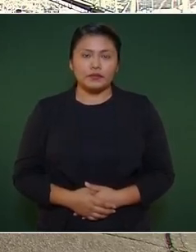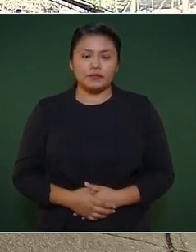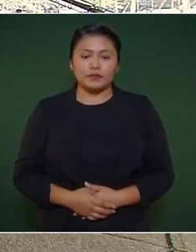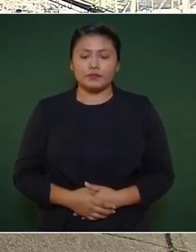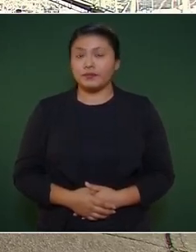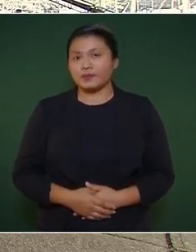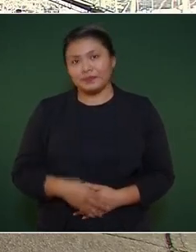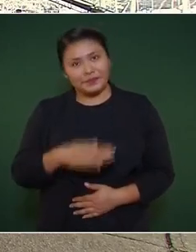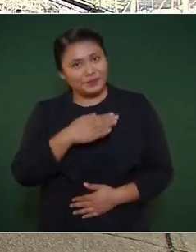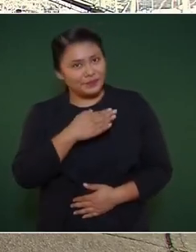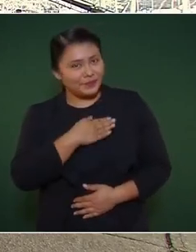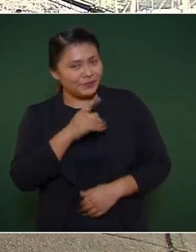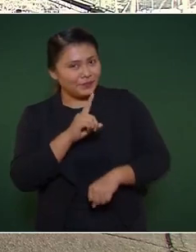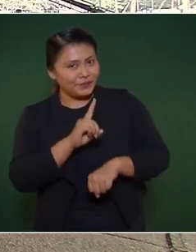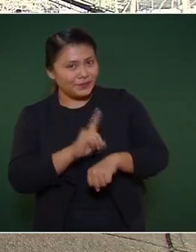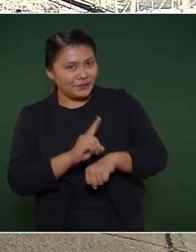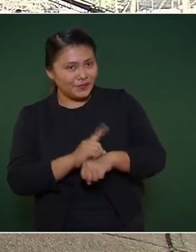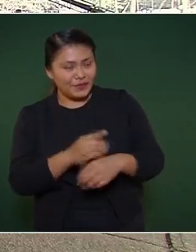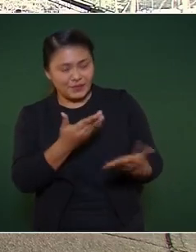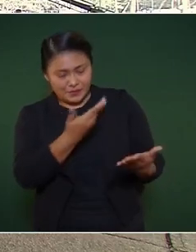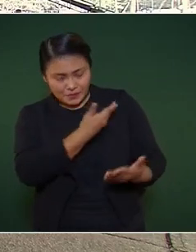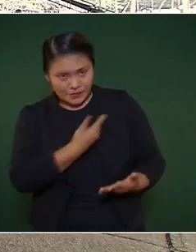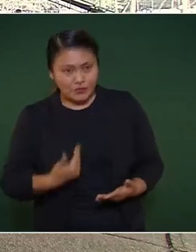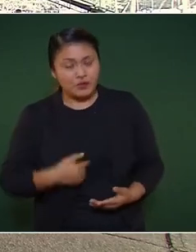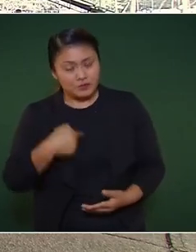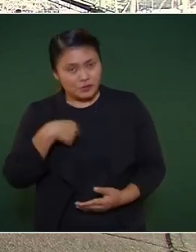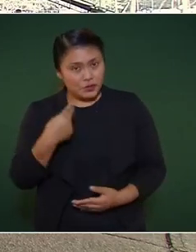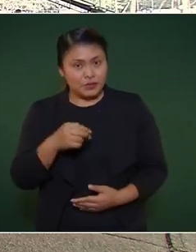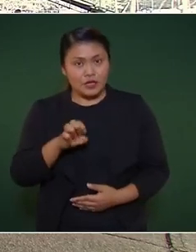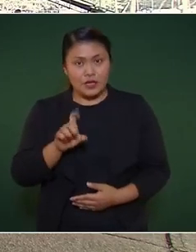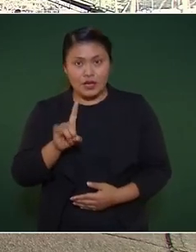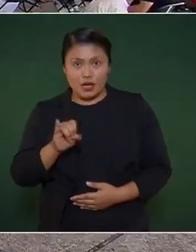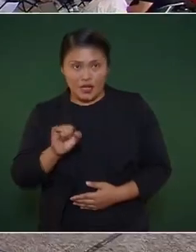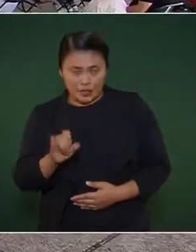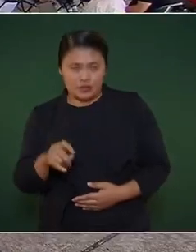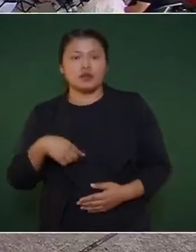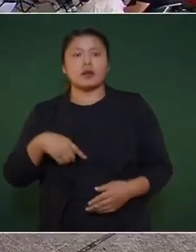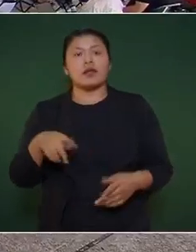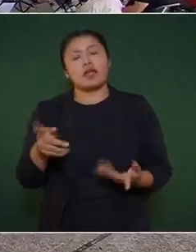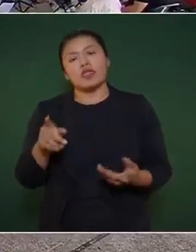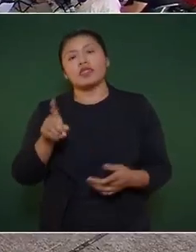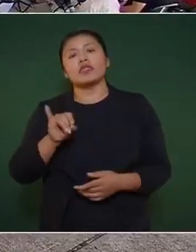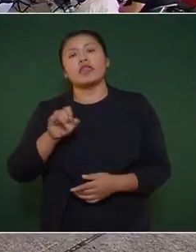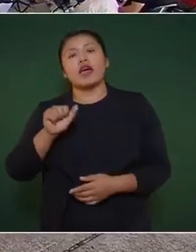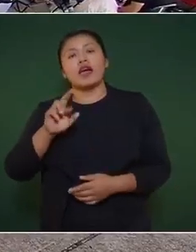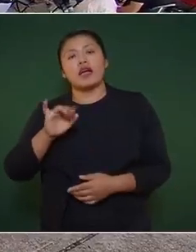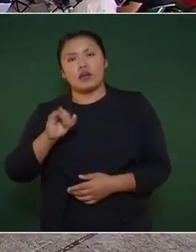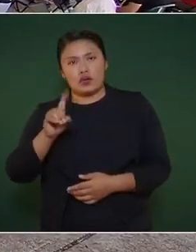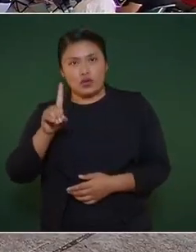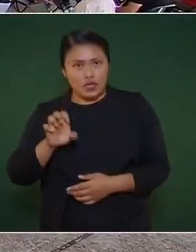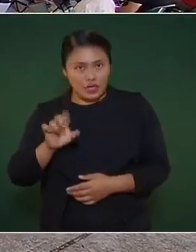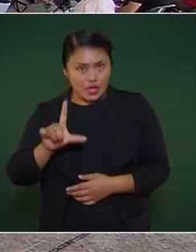Muy buenos días, señor presidente. Me presento, Eder López Cabrera, de Diario del Istmo, de aquí de Coatzacoalcos, Veracruz.